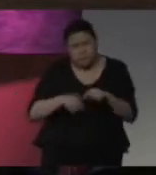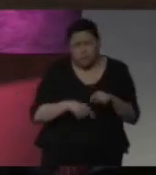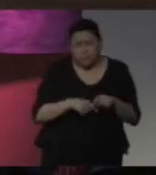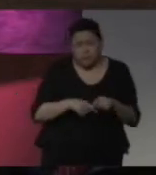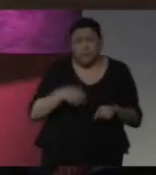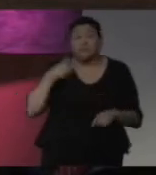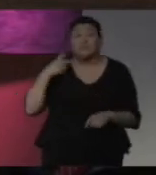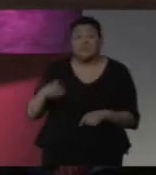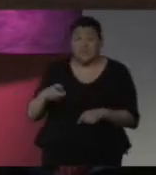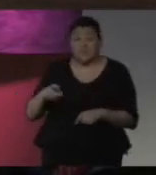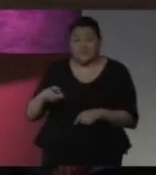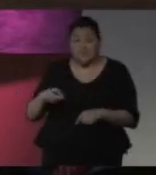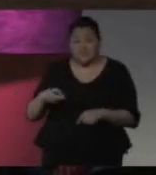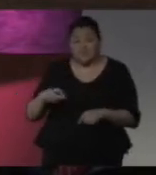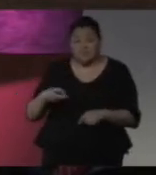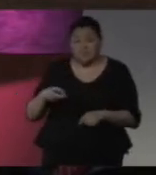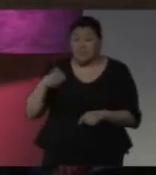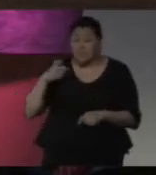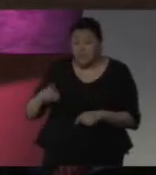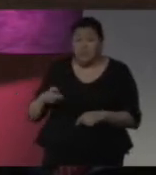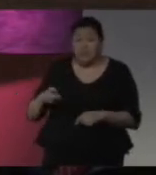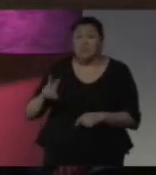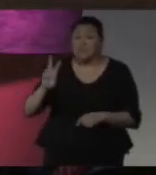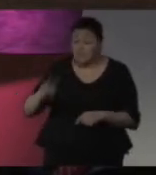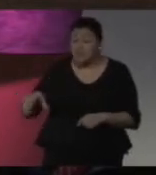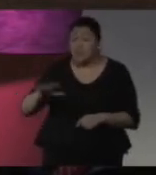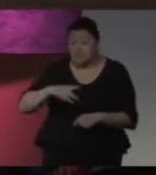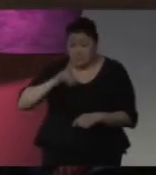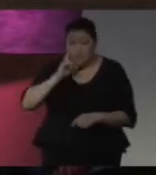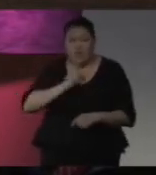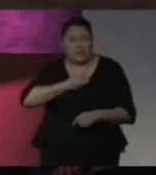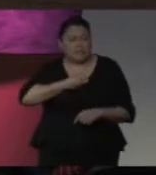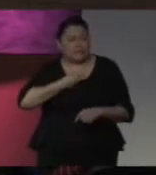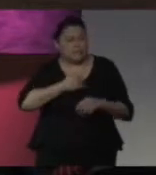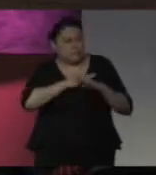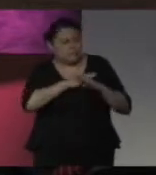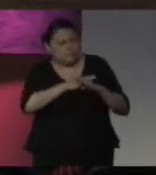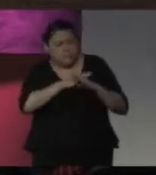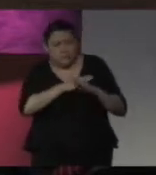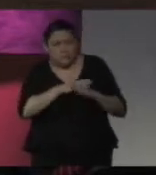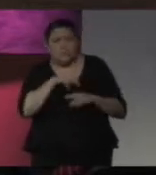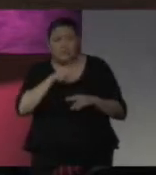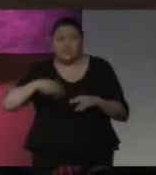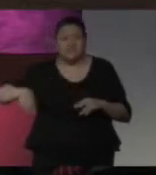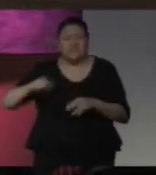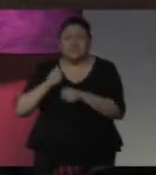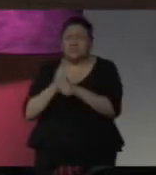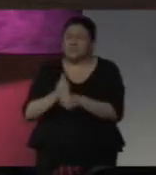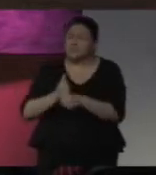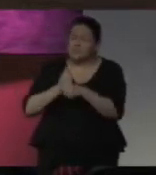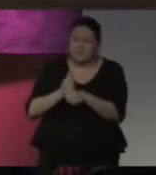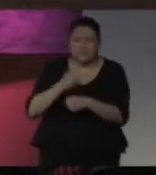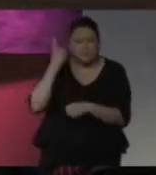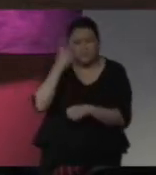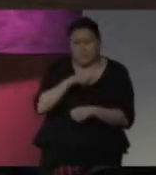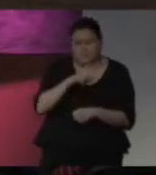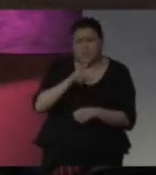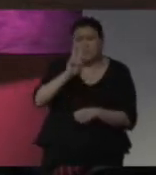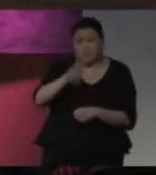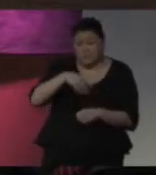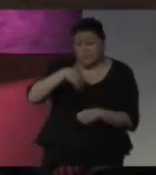sido contestada, resistida y detenida, y ha tenido altos costos. En este momento no